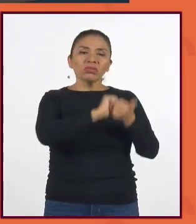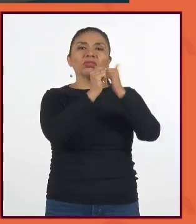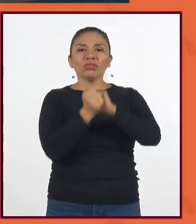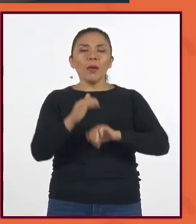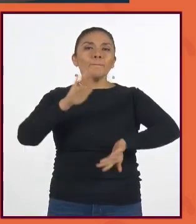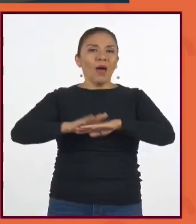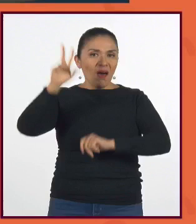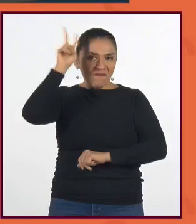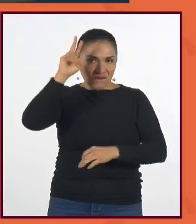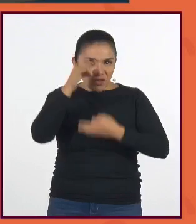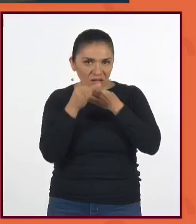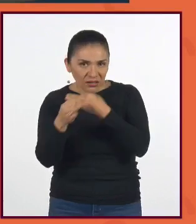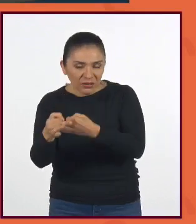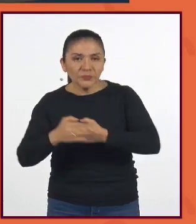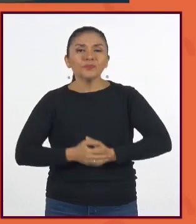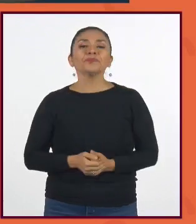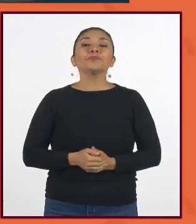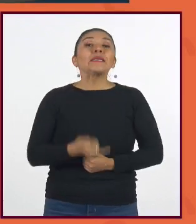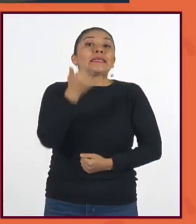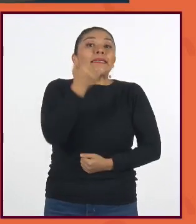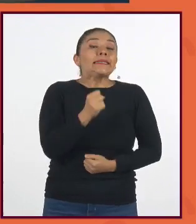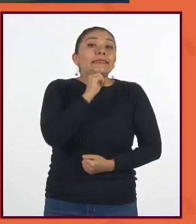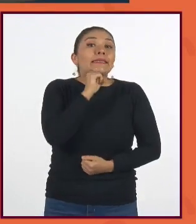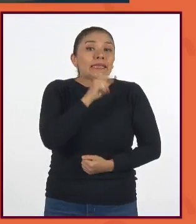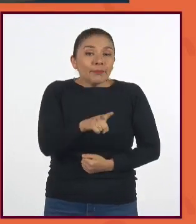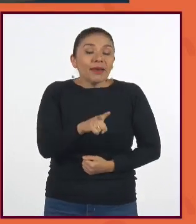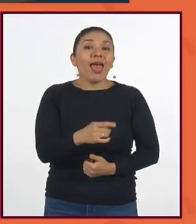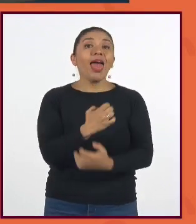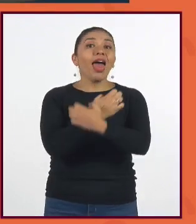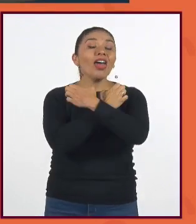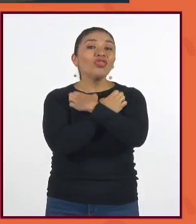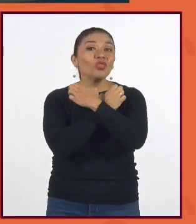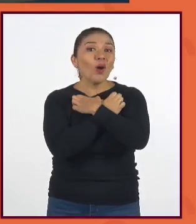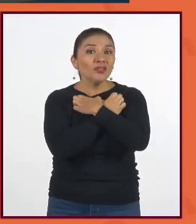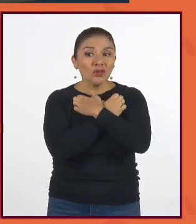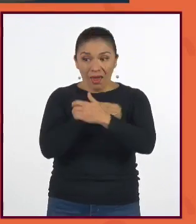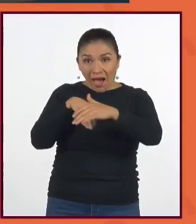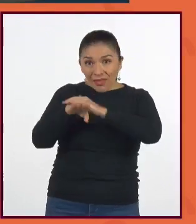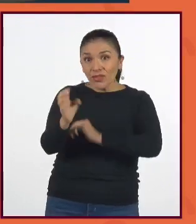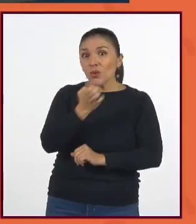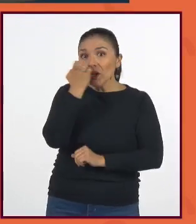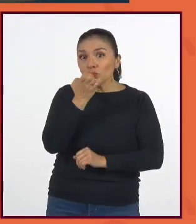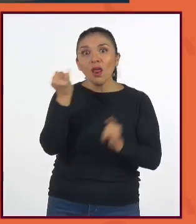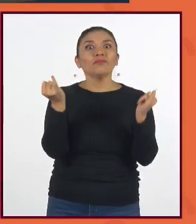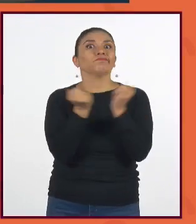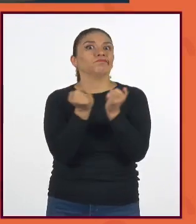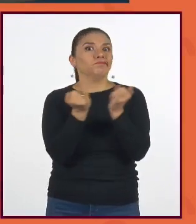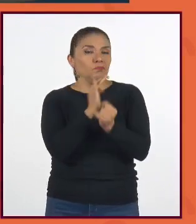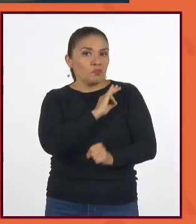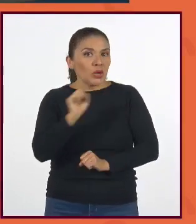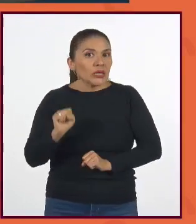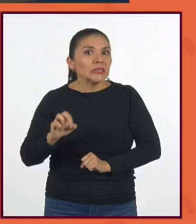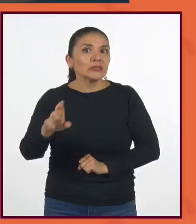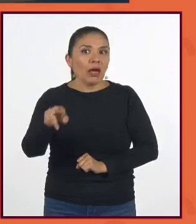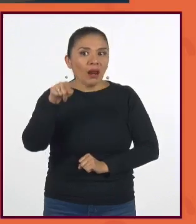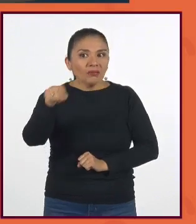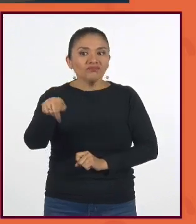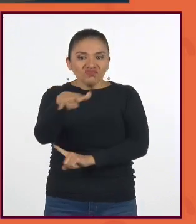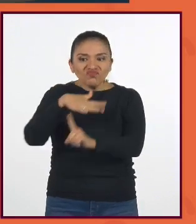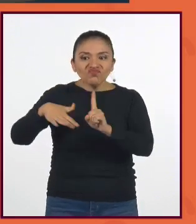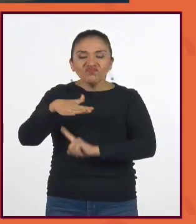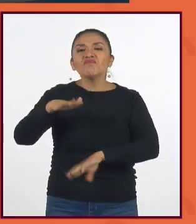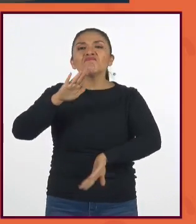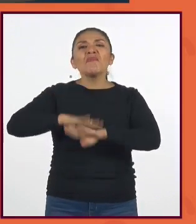sustancias. Y tenemos también los educativos. La escuela también puede ser puede ser un ambiente que